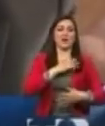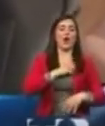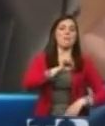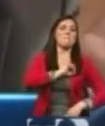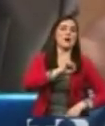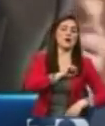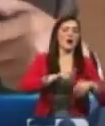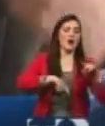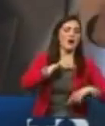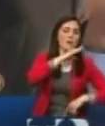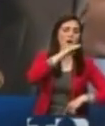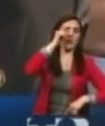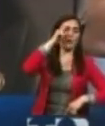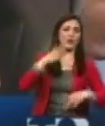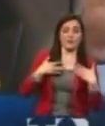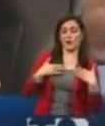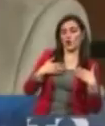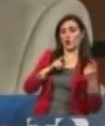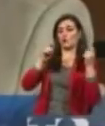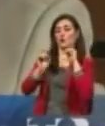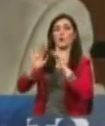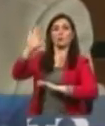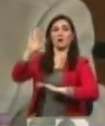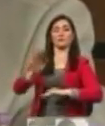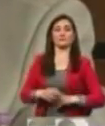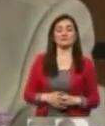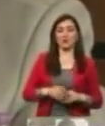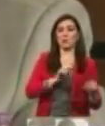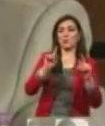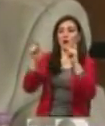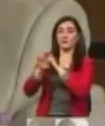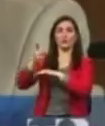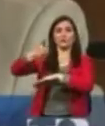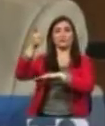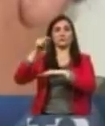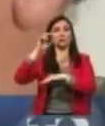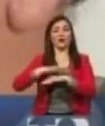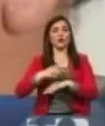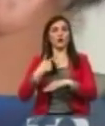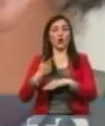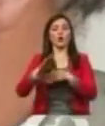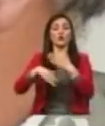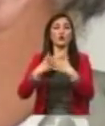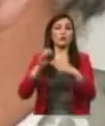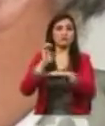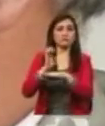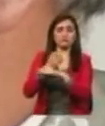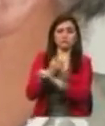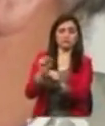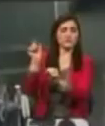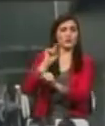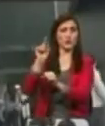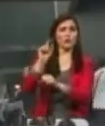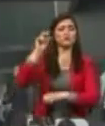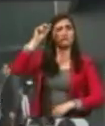Rafael Correa que le nombre y seguramente lo hubiese nombrado. Yo no estoy jamás defendiendo al Estado, sino al gobierno. Aunque reconoció haber realizado una llamada